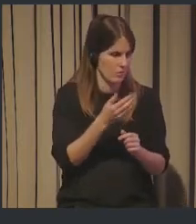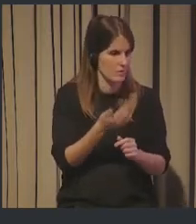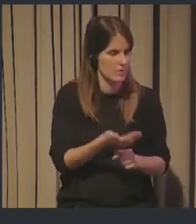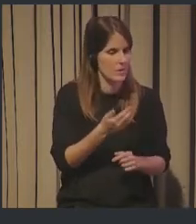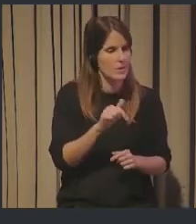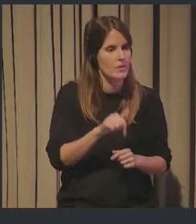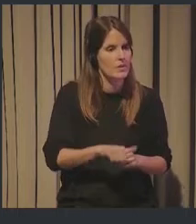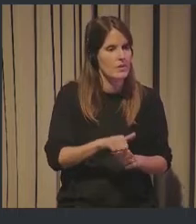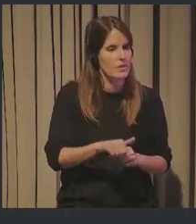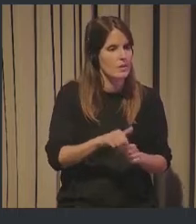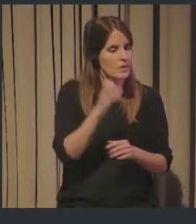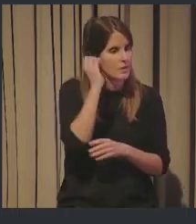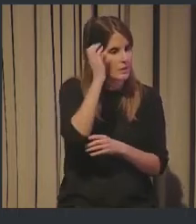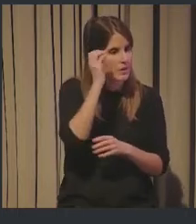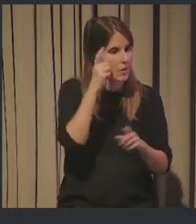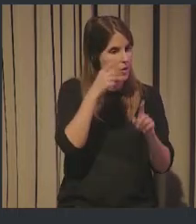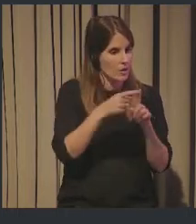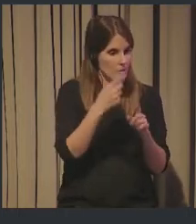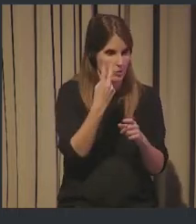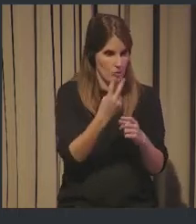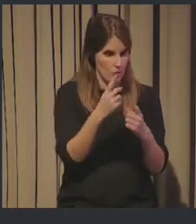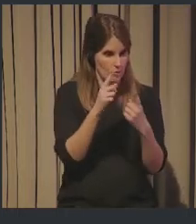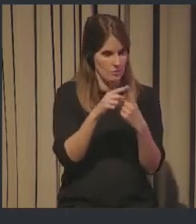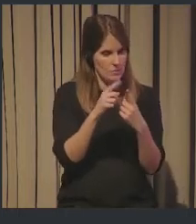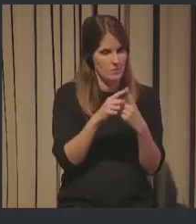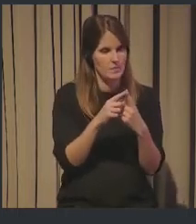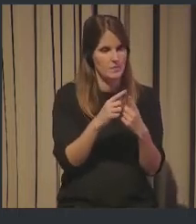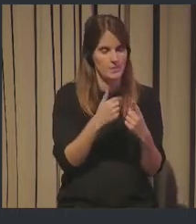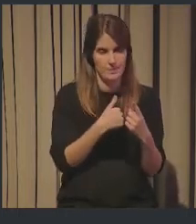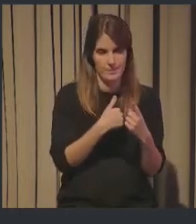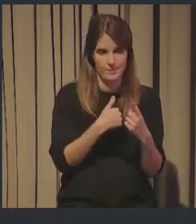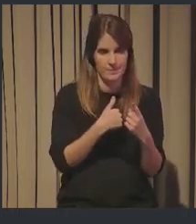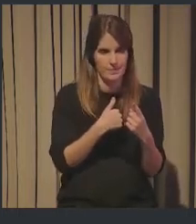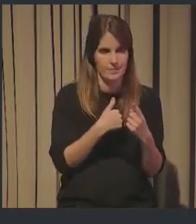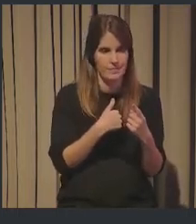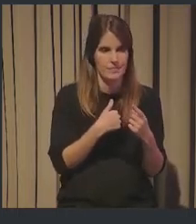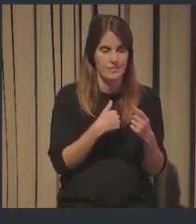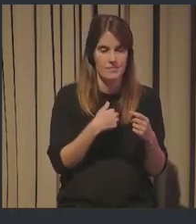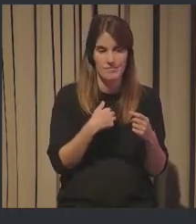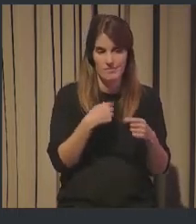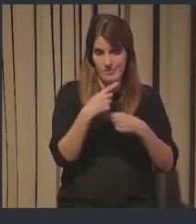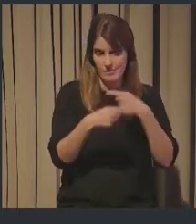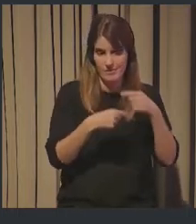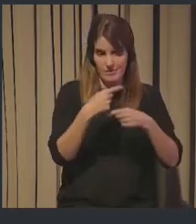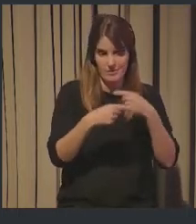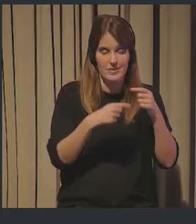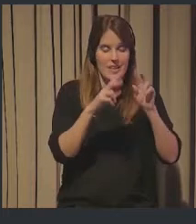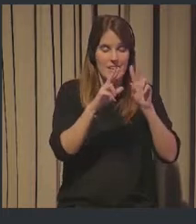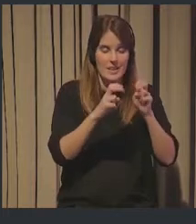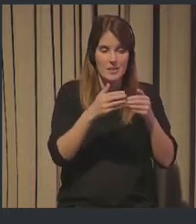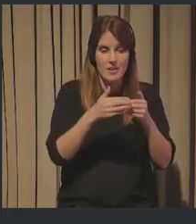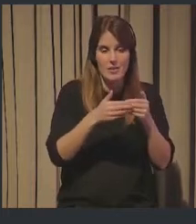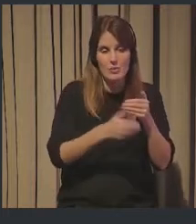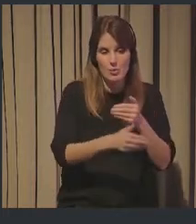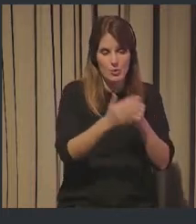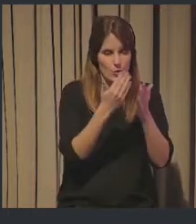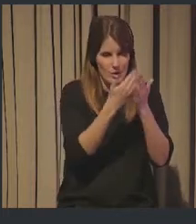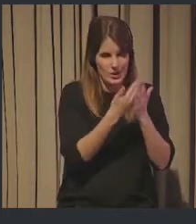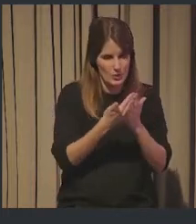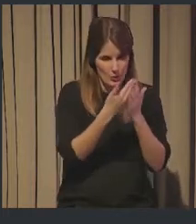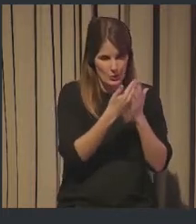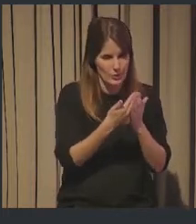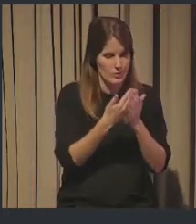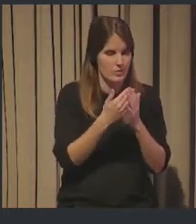sesión son dos. La primera parte, como decía, yo soy parte de esta familia en estudios del futuro y